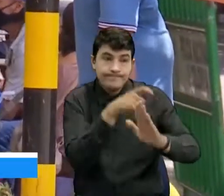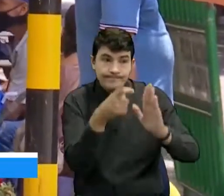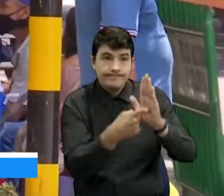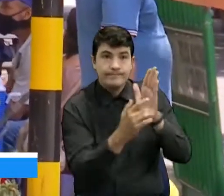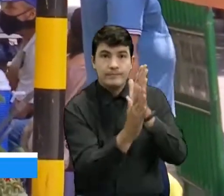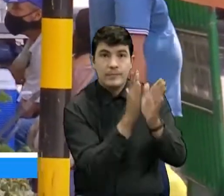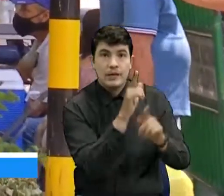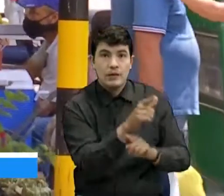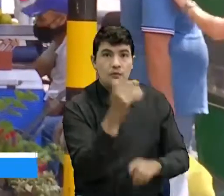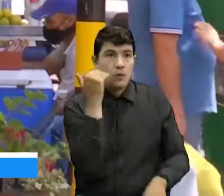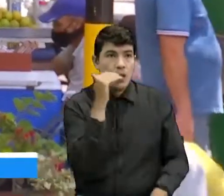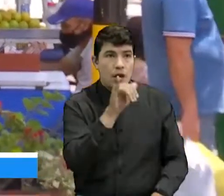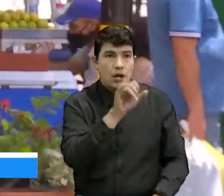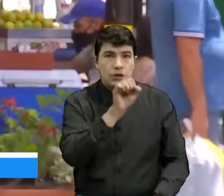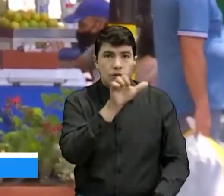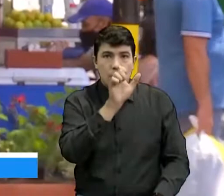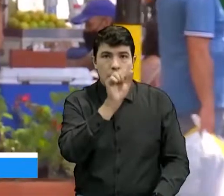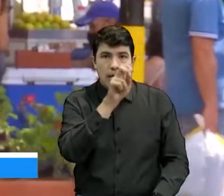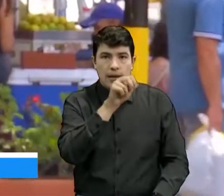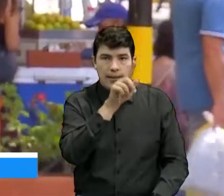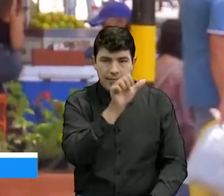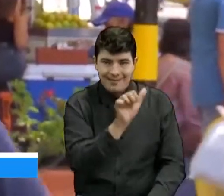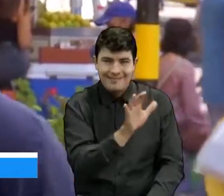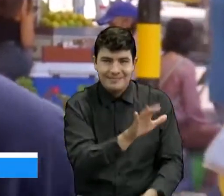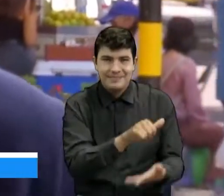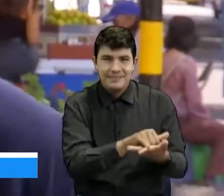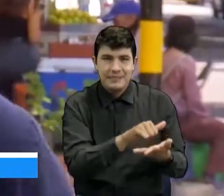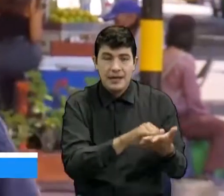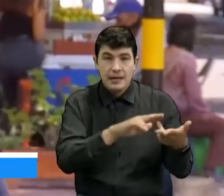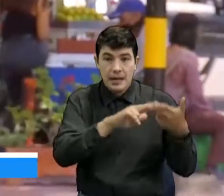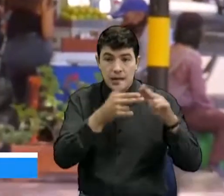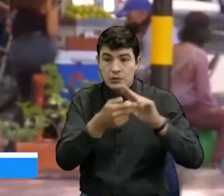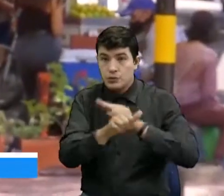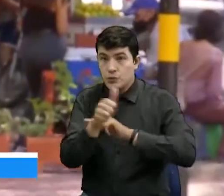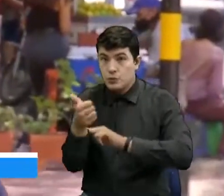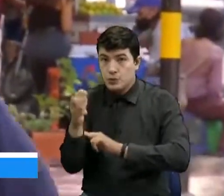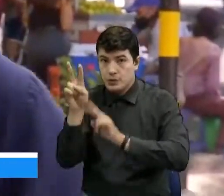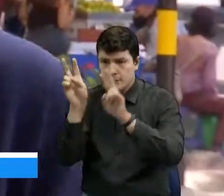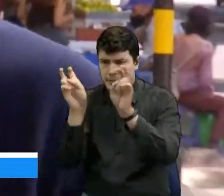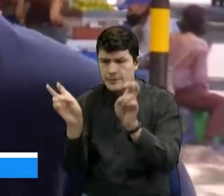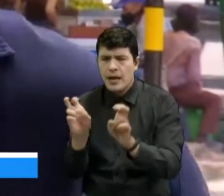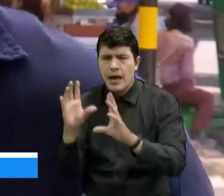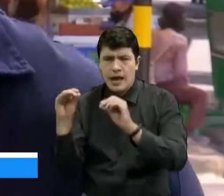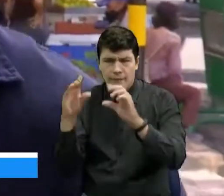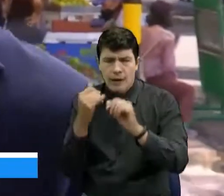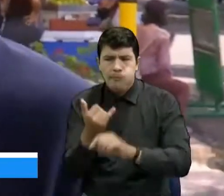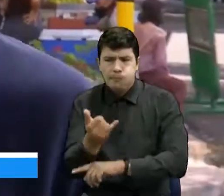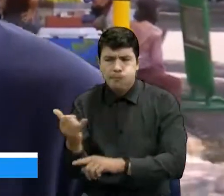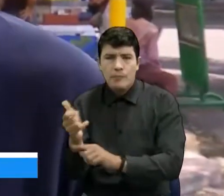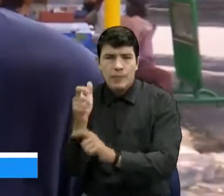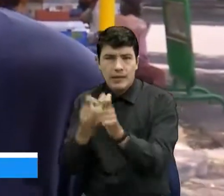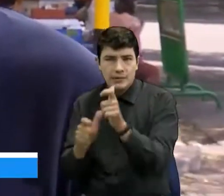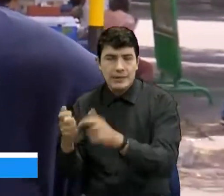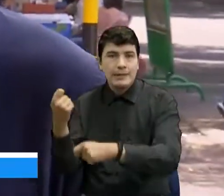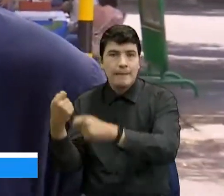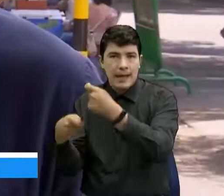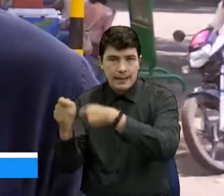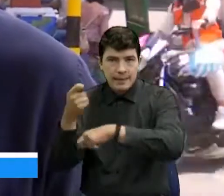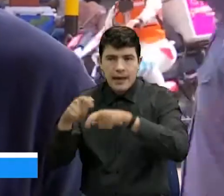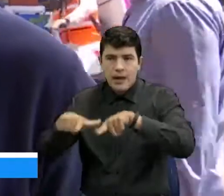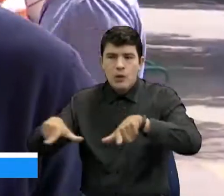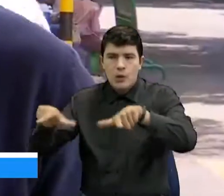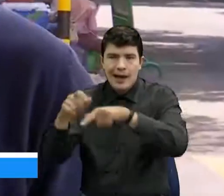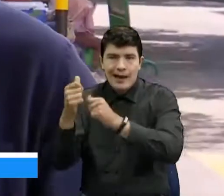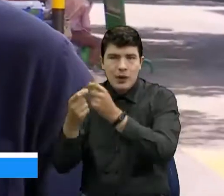de Yolanda Olarte con relación a esto. Con relación a otros temas, y precisamente hablamos de los comerciantes formales, ellos también se han